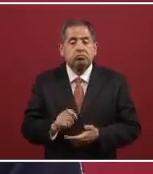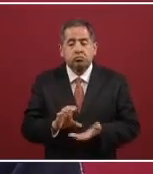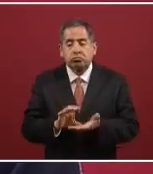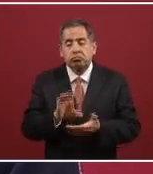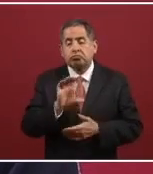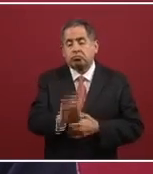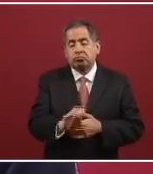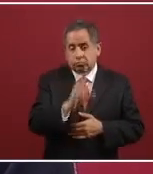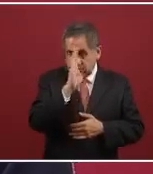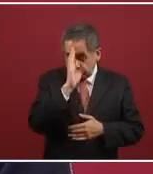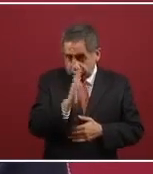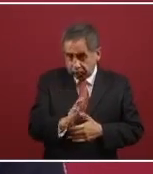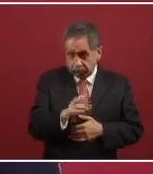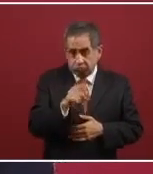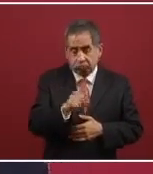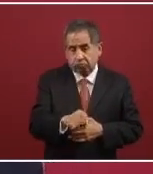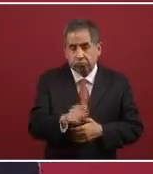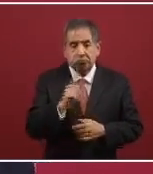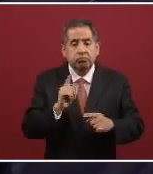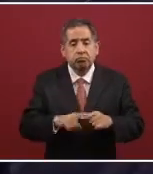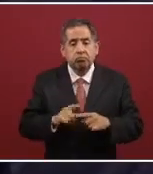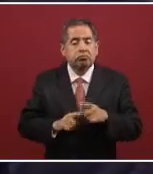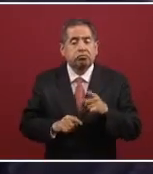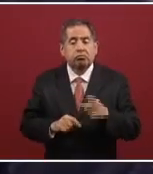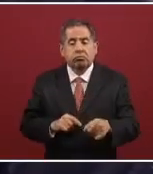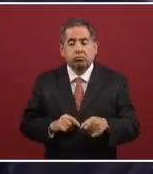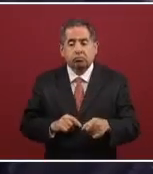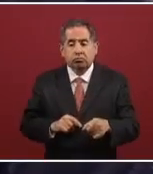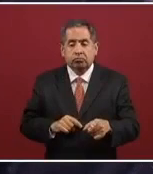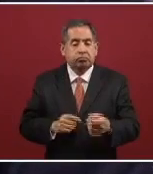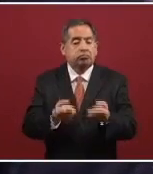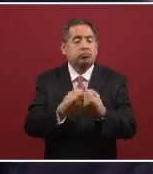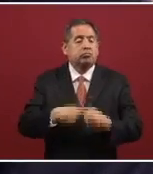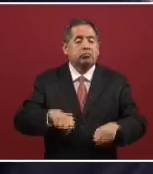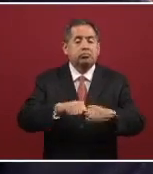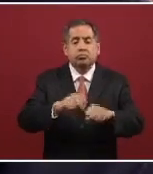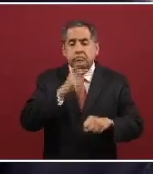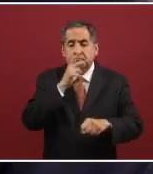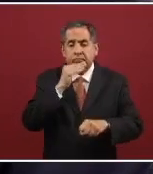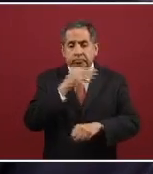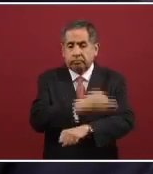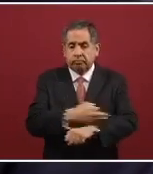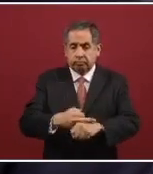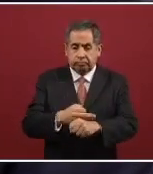directo a las sociedades de padres de familia,